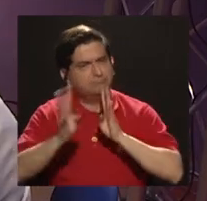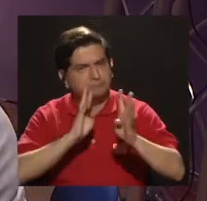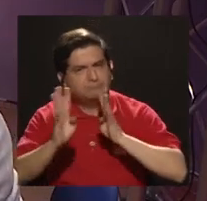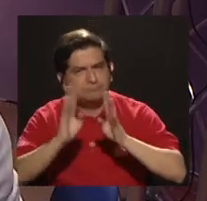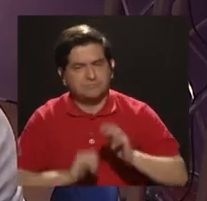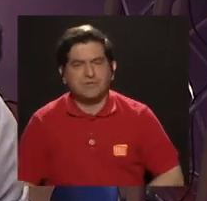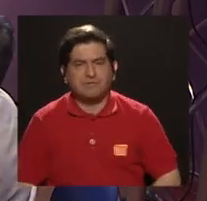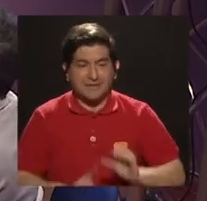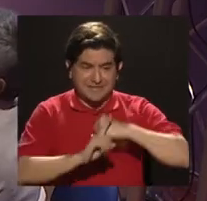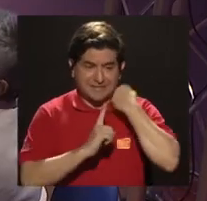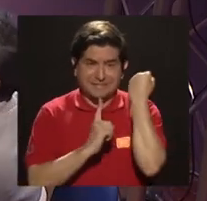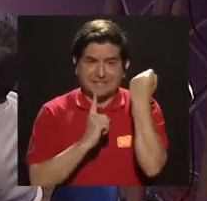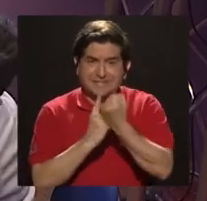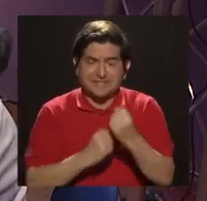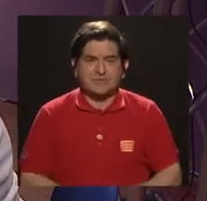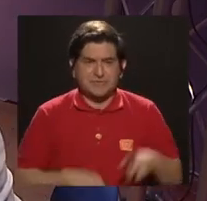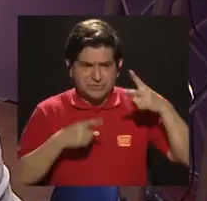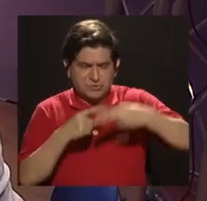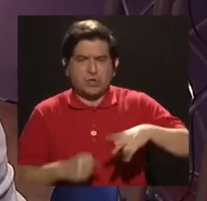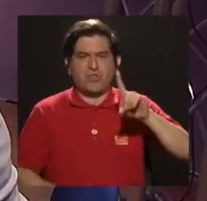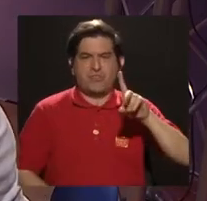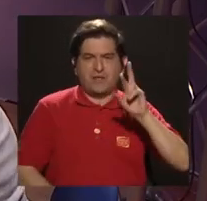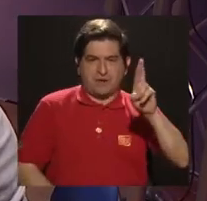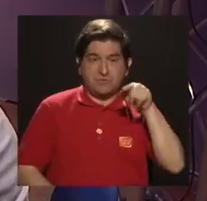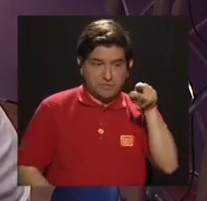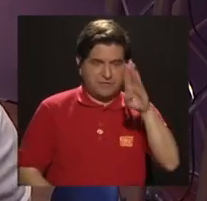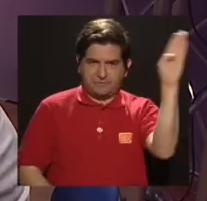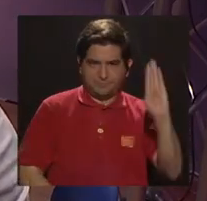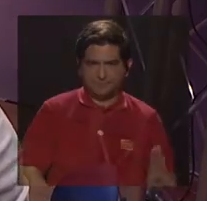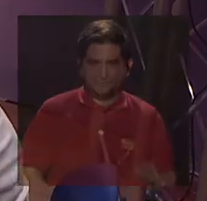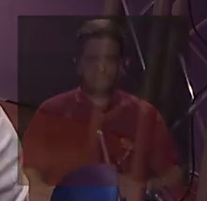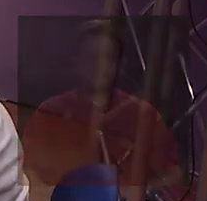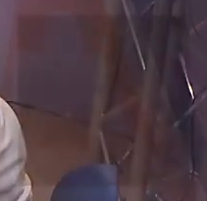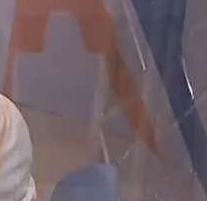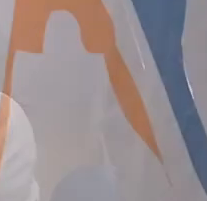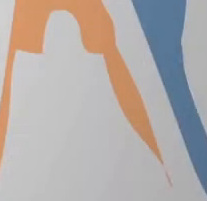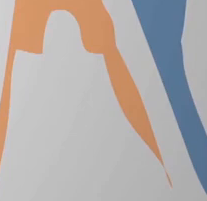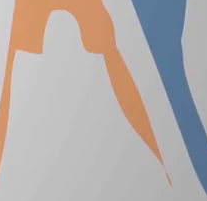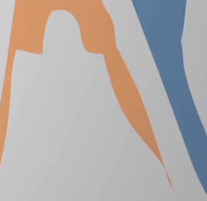sobre la situación de la institución de dilma rousseff en brasil